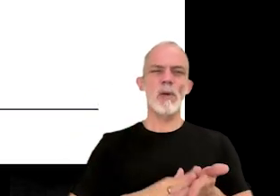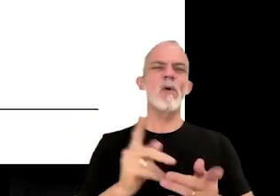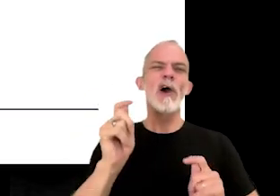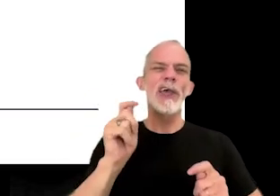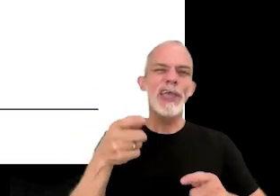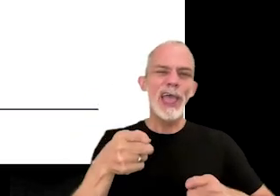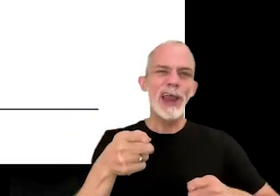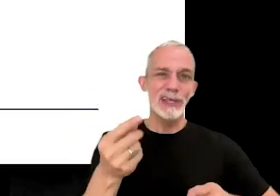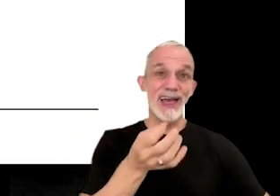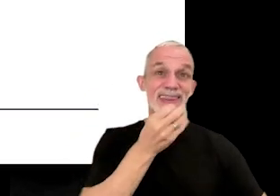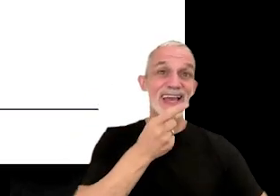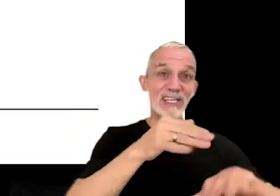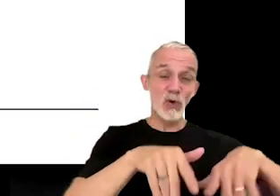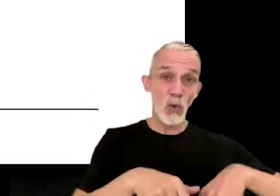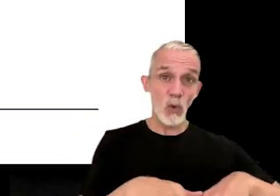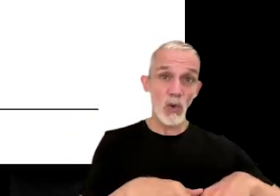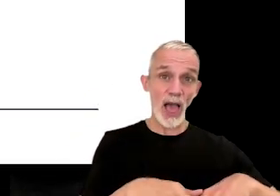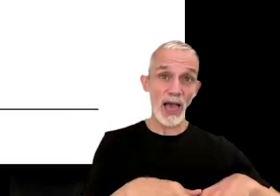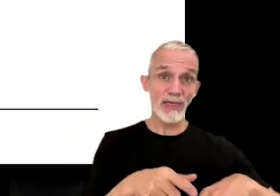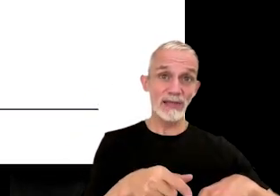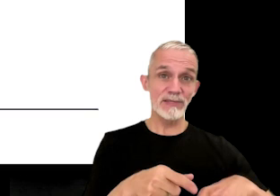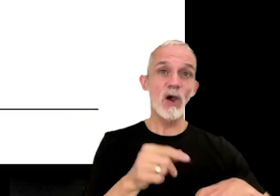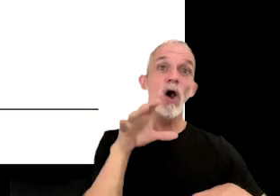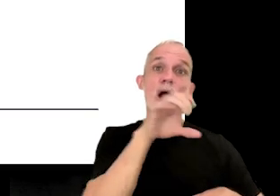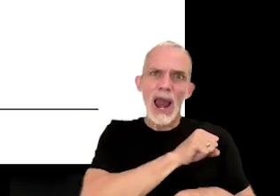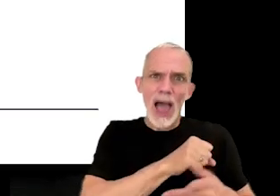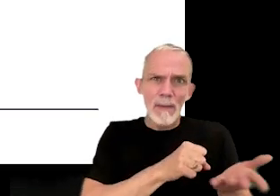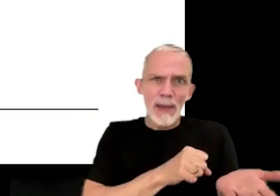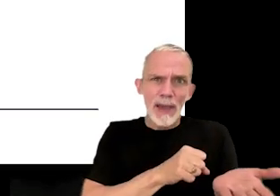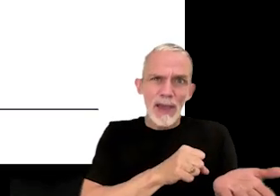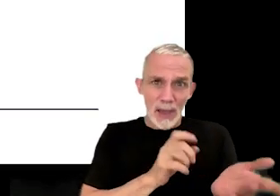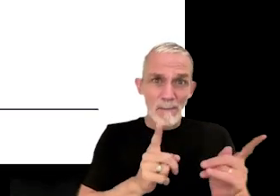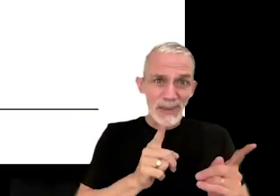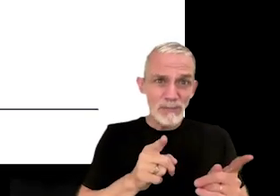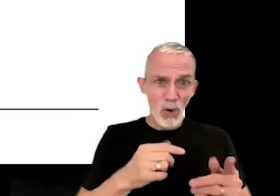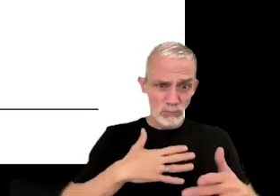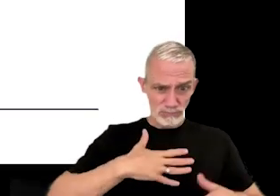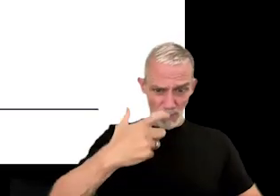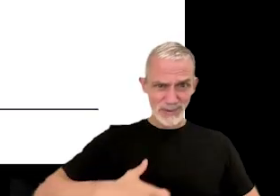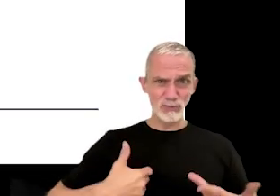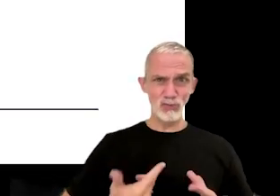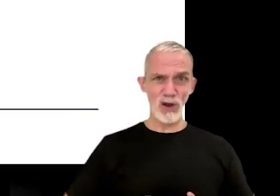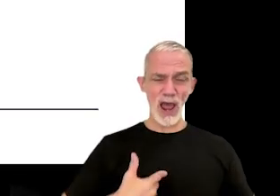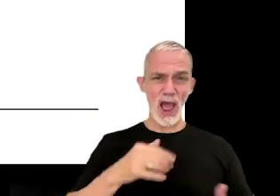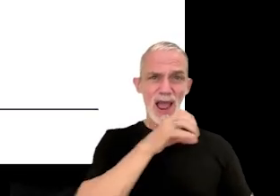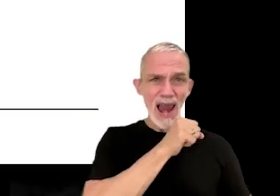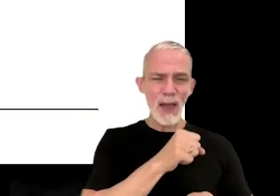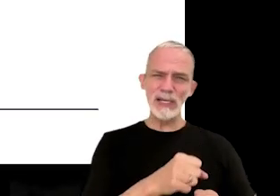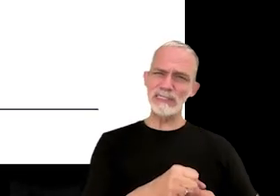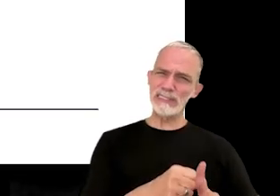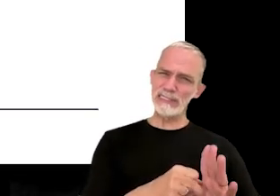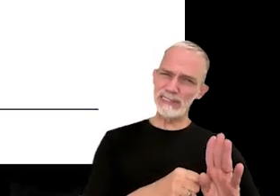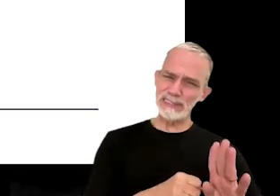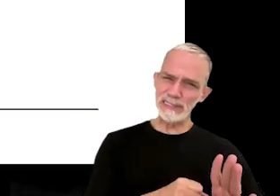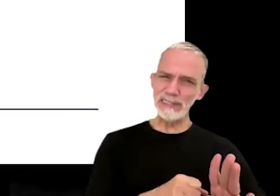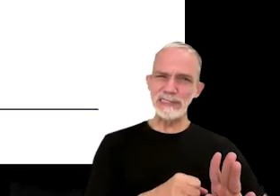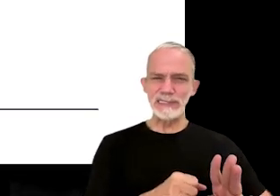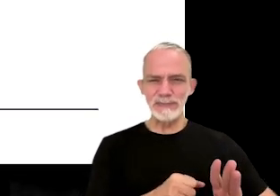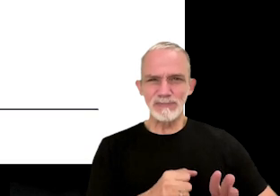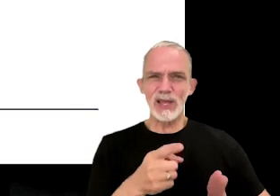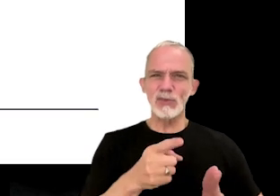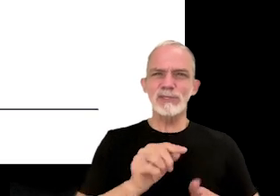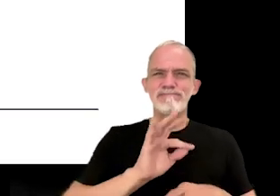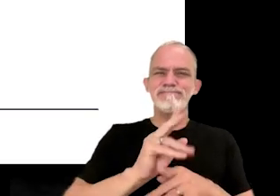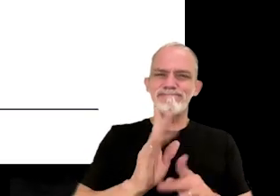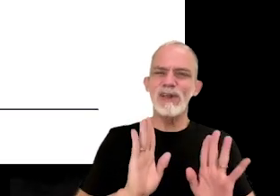que estas declaraciones juradas se hacían con la clave fiscal de los contribuyentes, con lo cual ahí ya entramos en otro tipo de delito,